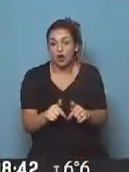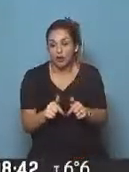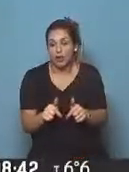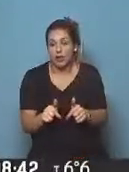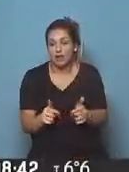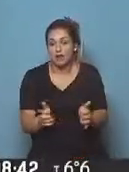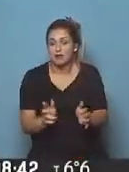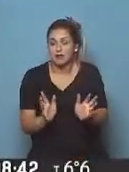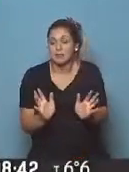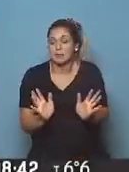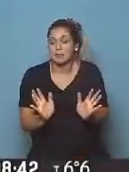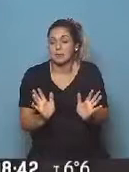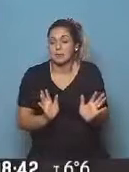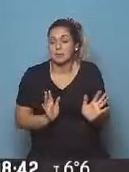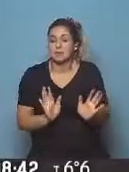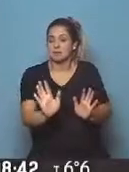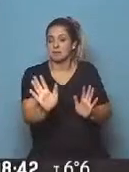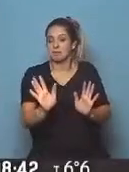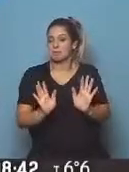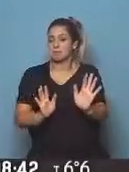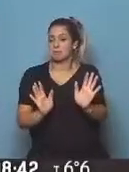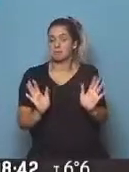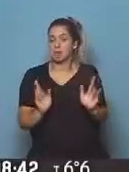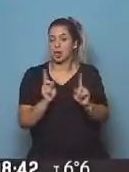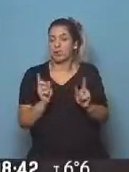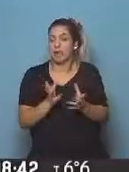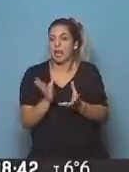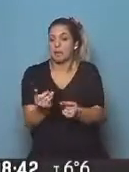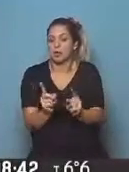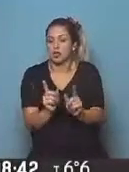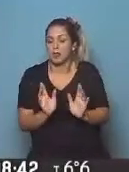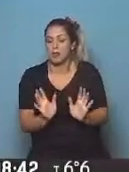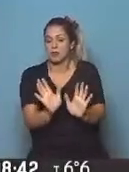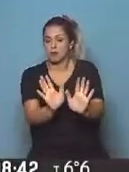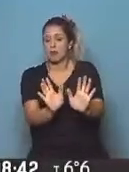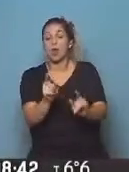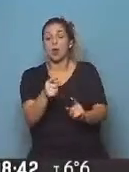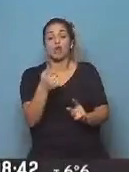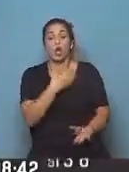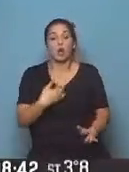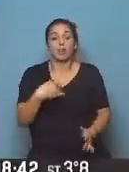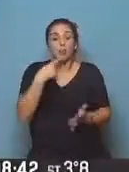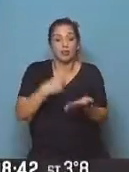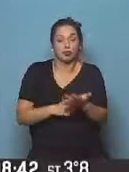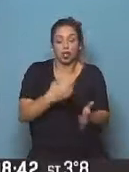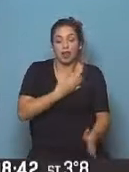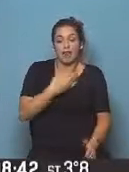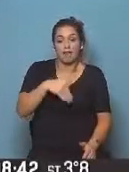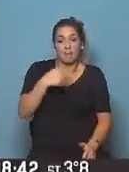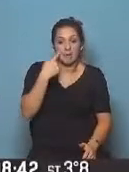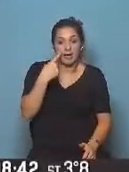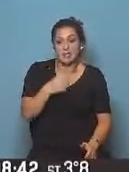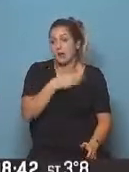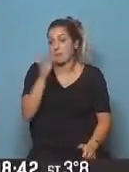están tomando cierta distancia de hecho cuando el gobierno decidió ir al acuerdo con el fondo buena parte de las voces políticas